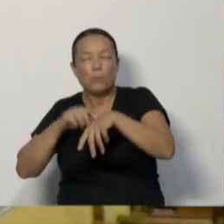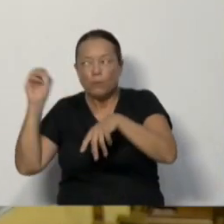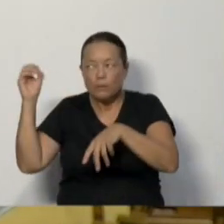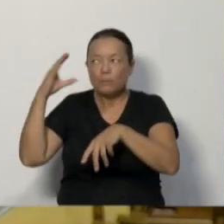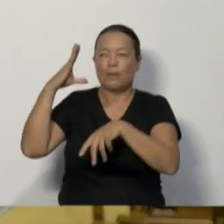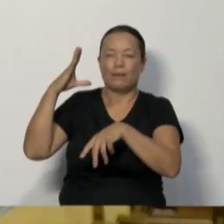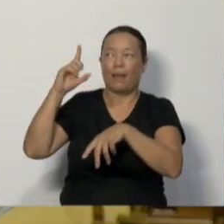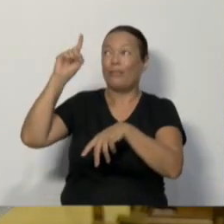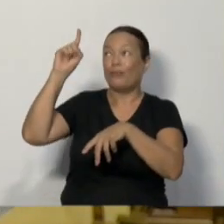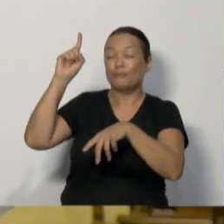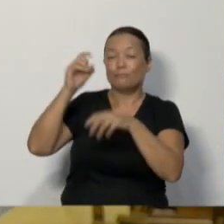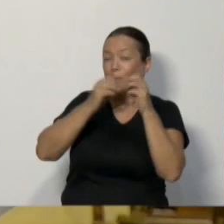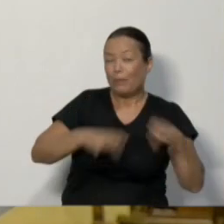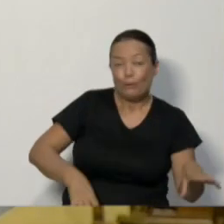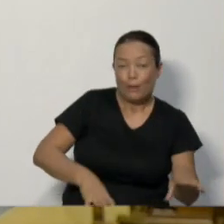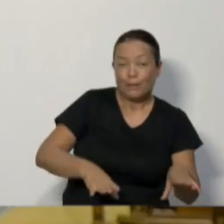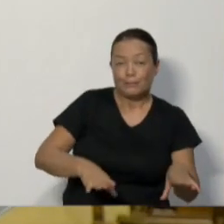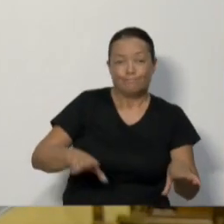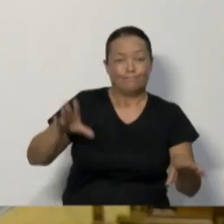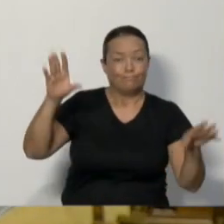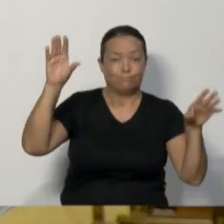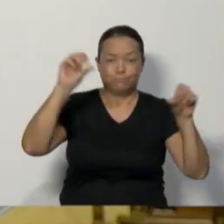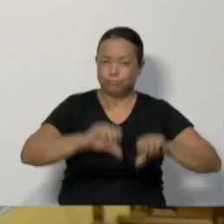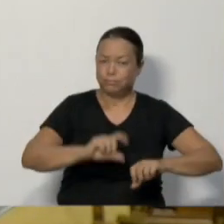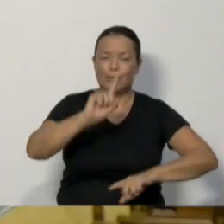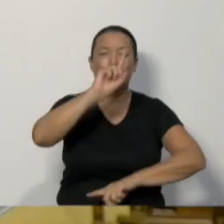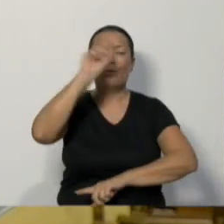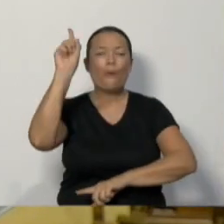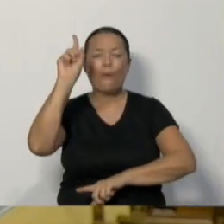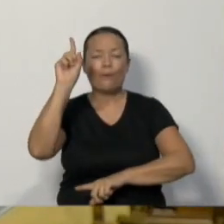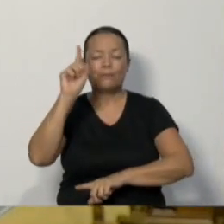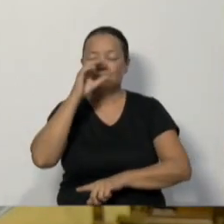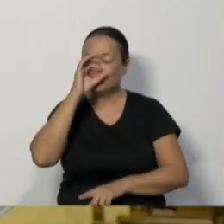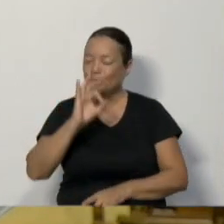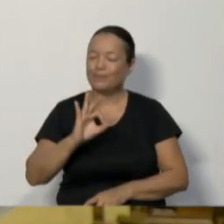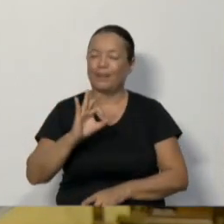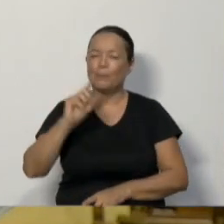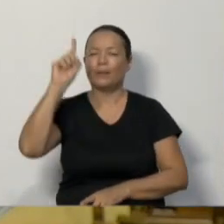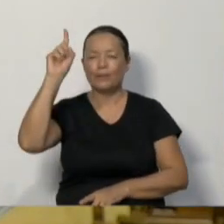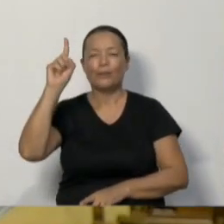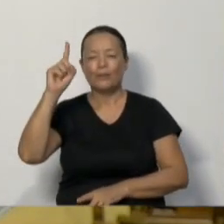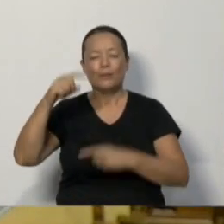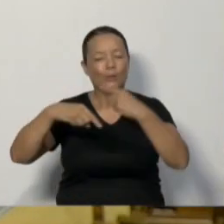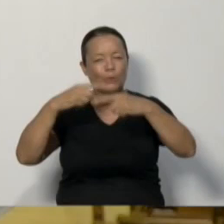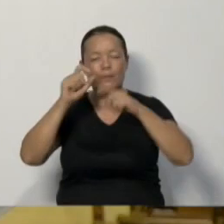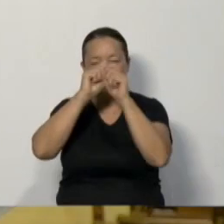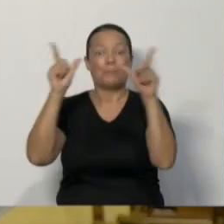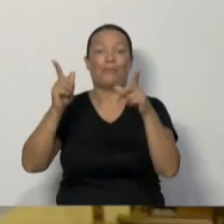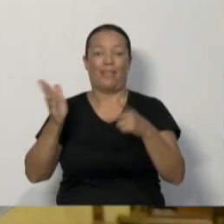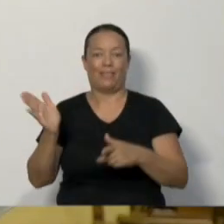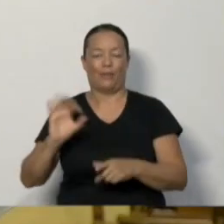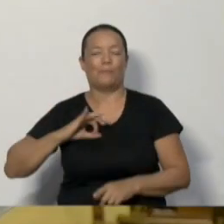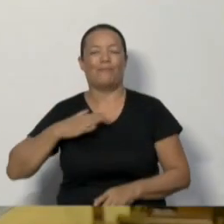cuando sentimos que Dios no nos deja tirados, que Dios no nos abandona y que Dios nos sigue sorprendiendo.